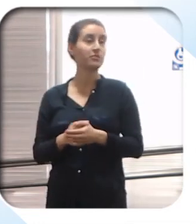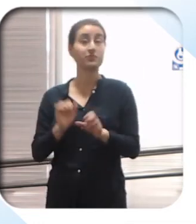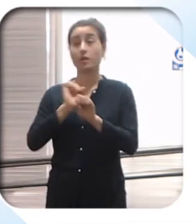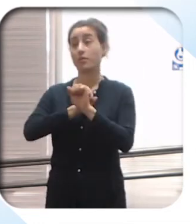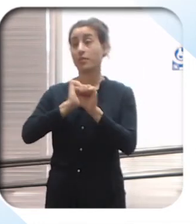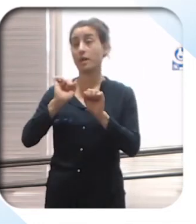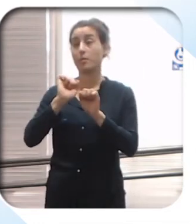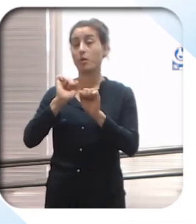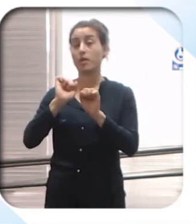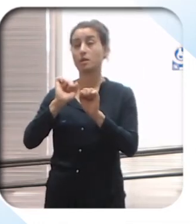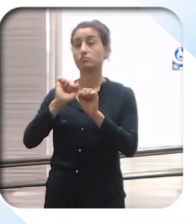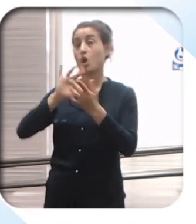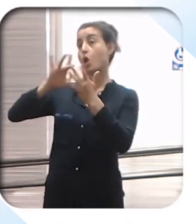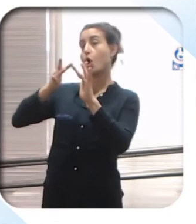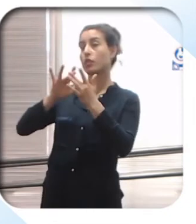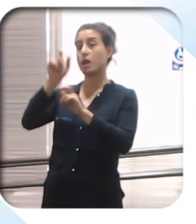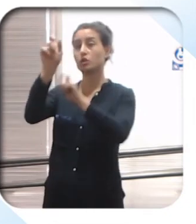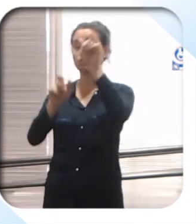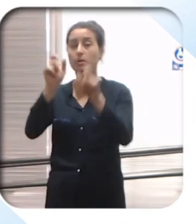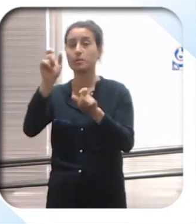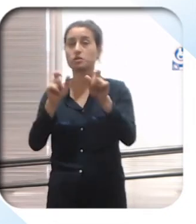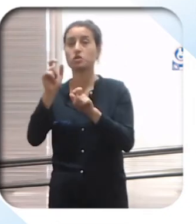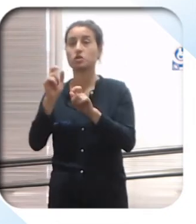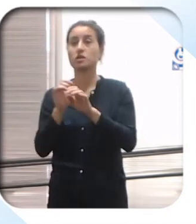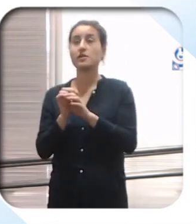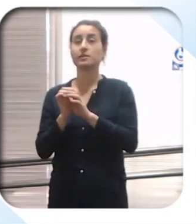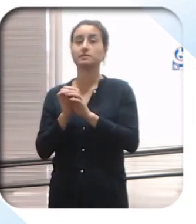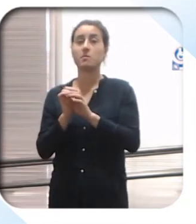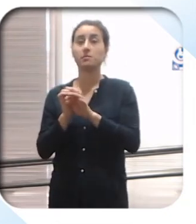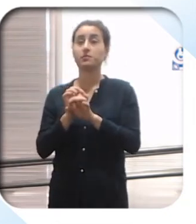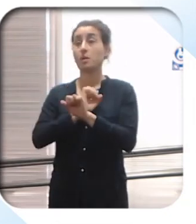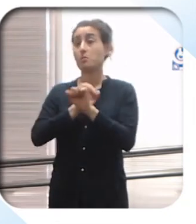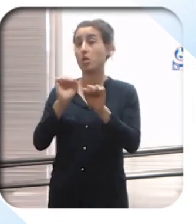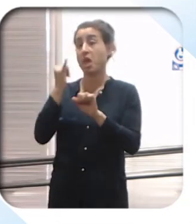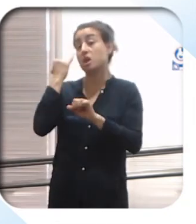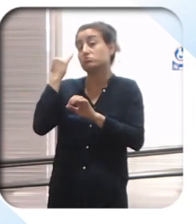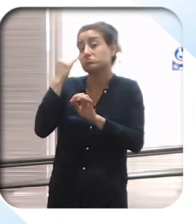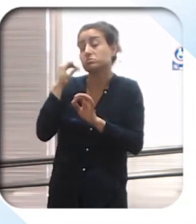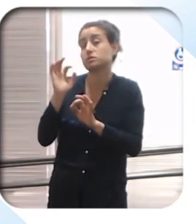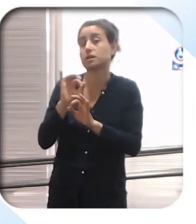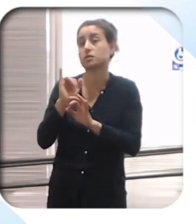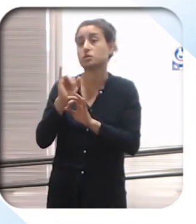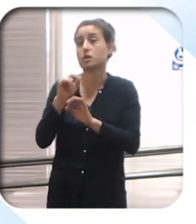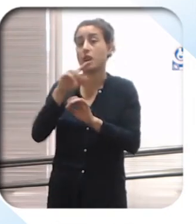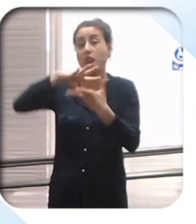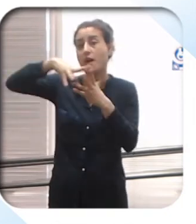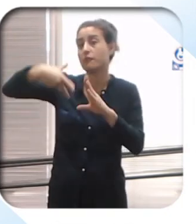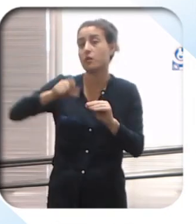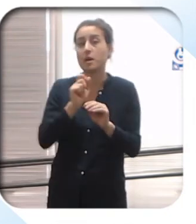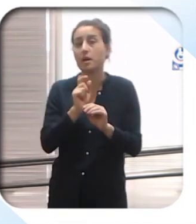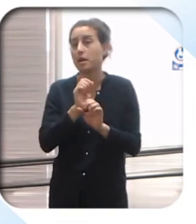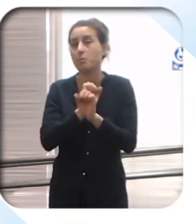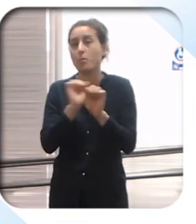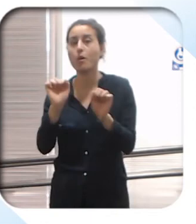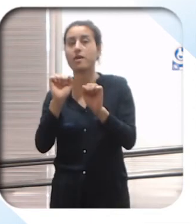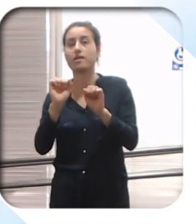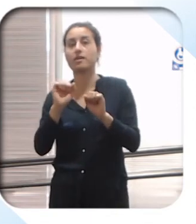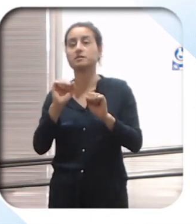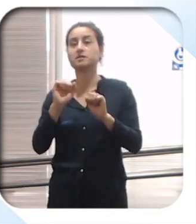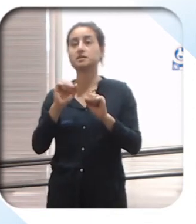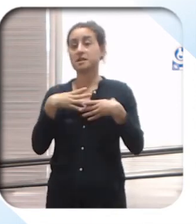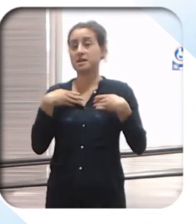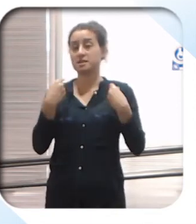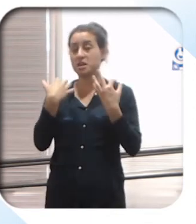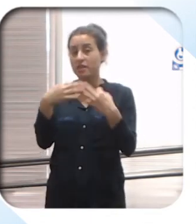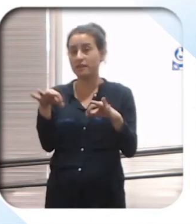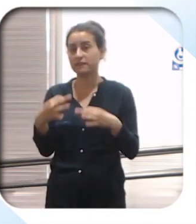poder interactuar con otros y llegar al ejercicio de la sexualidad en la forma que le sea gratificante, plena y buena